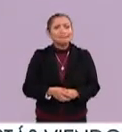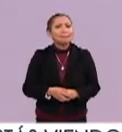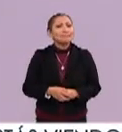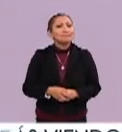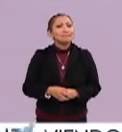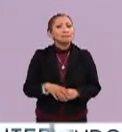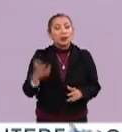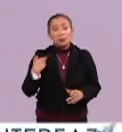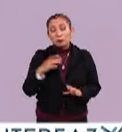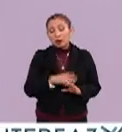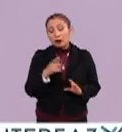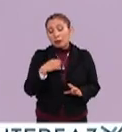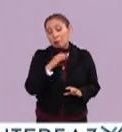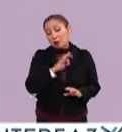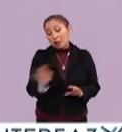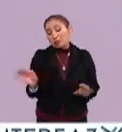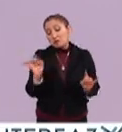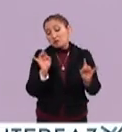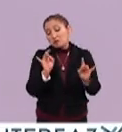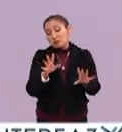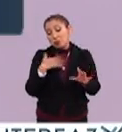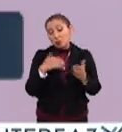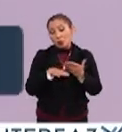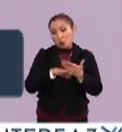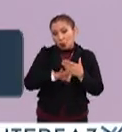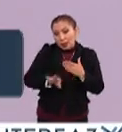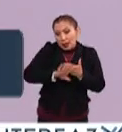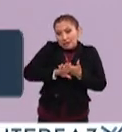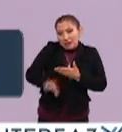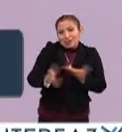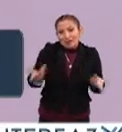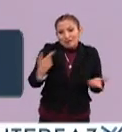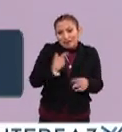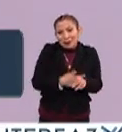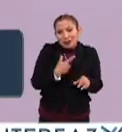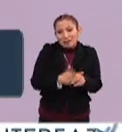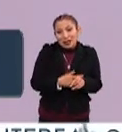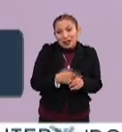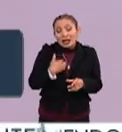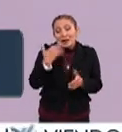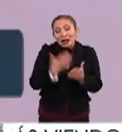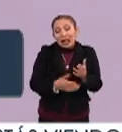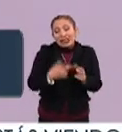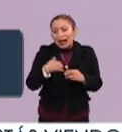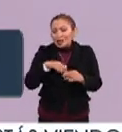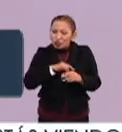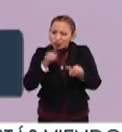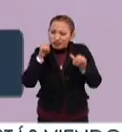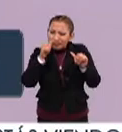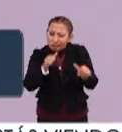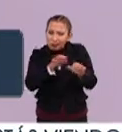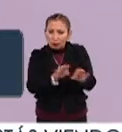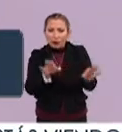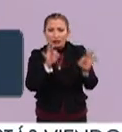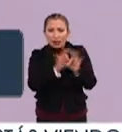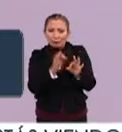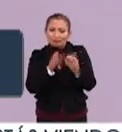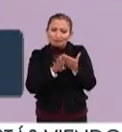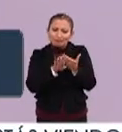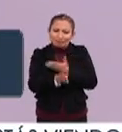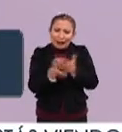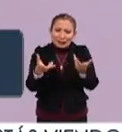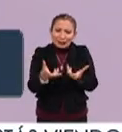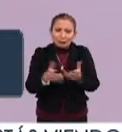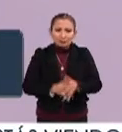diabetes, siendo que también puede ser un aspecto preventivo. Entonces, también falta enfocar aspectos importantes en la